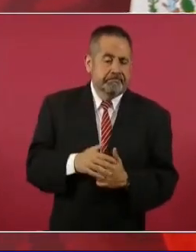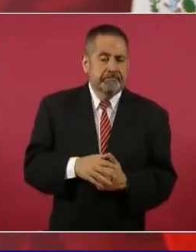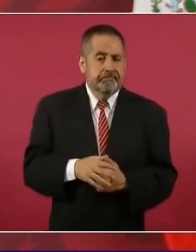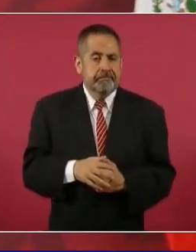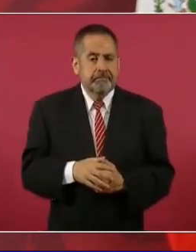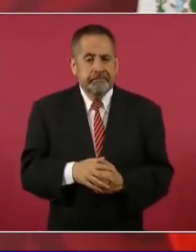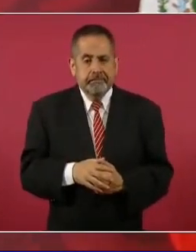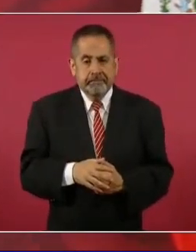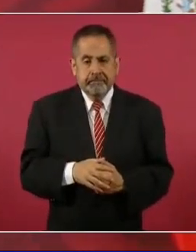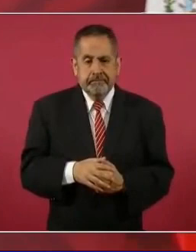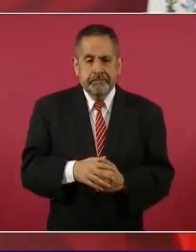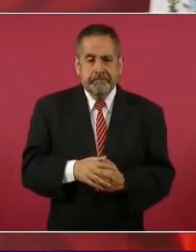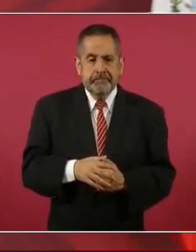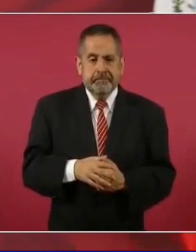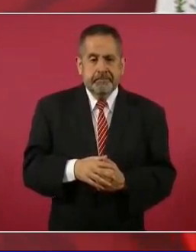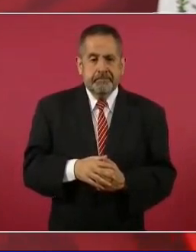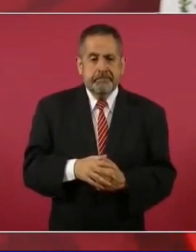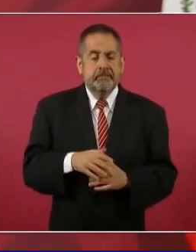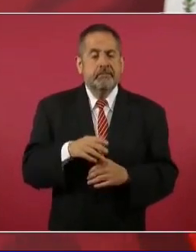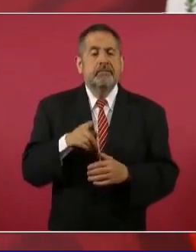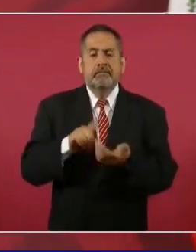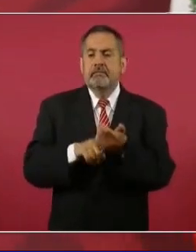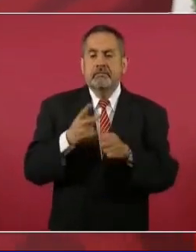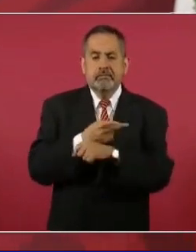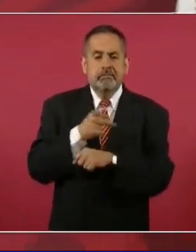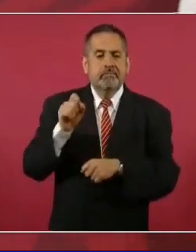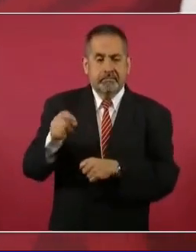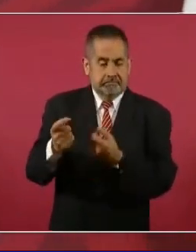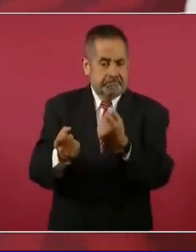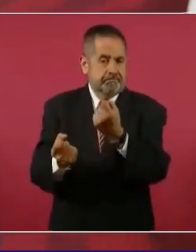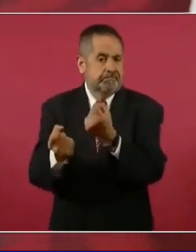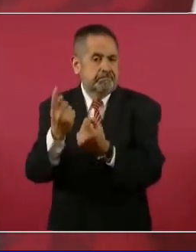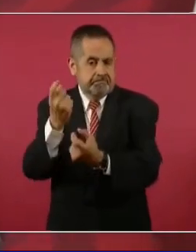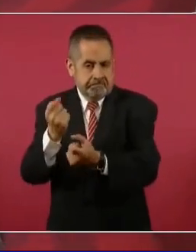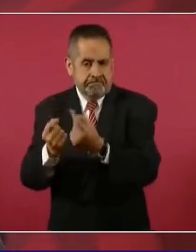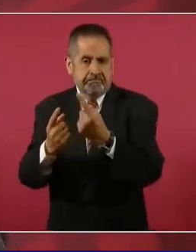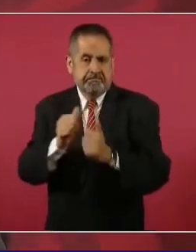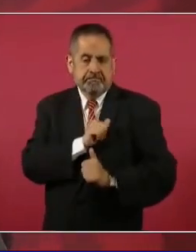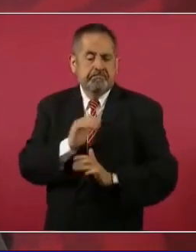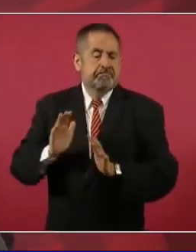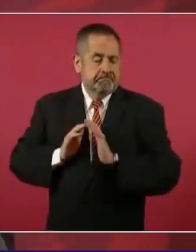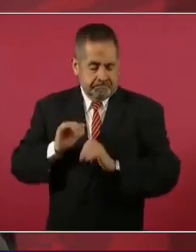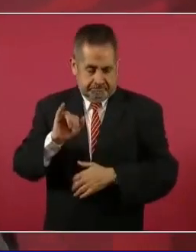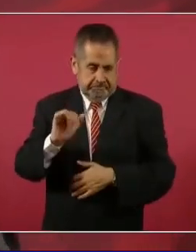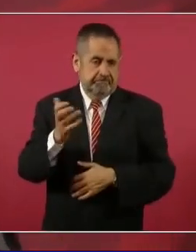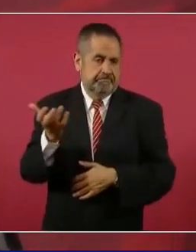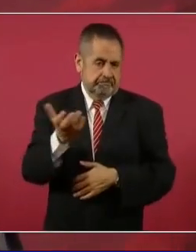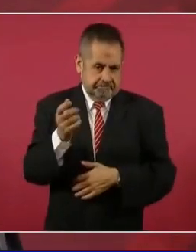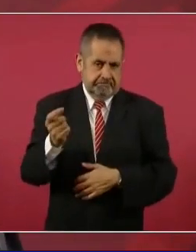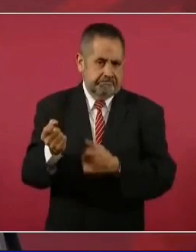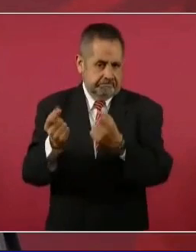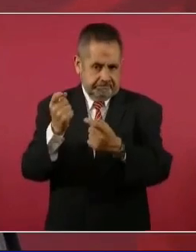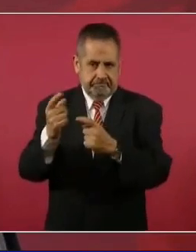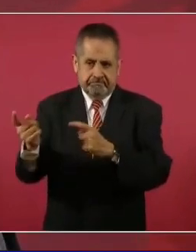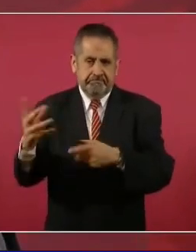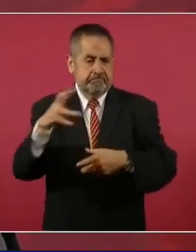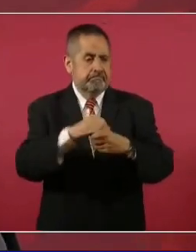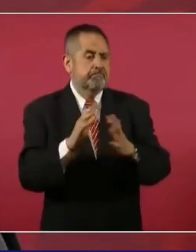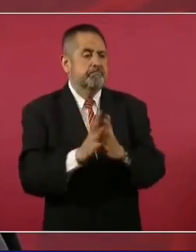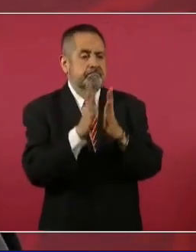sobre la actuación de algunos elementos del ejército,